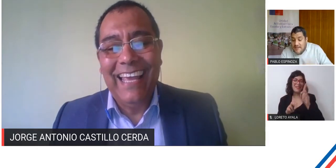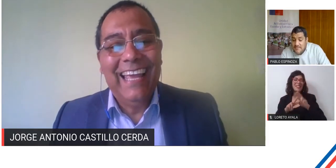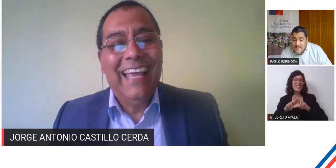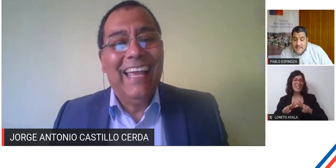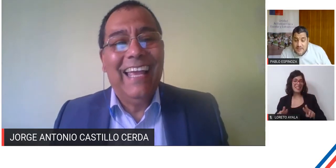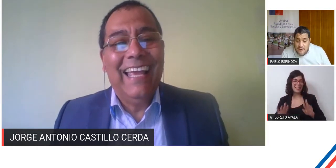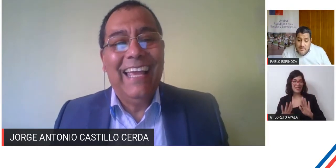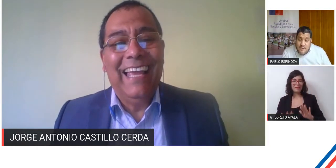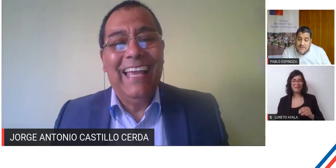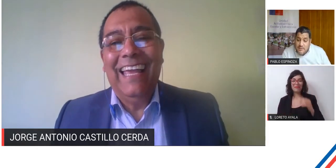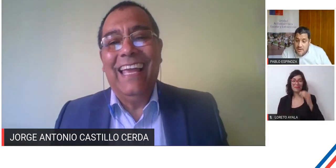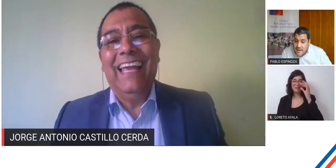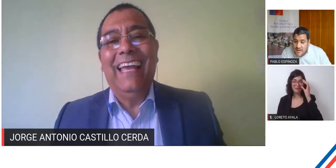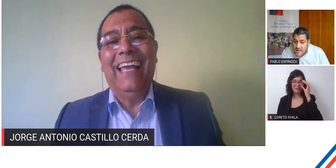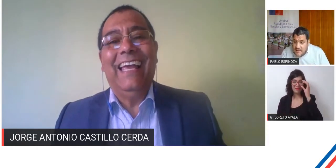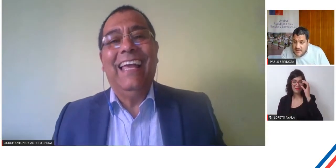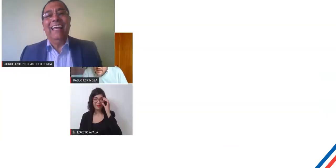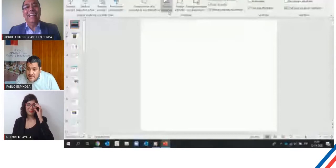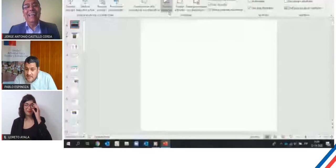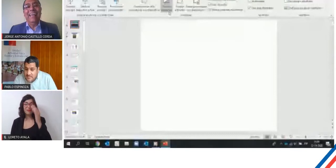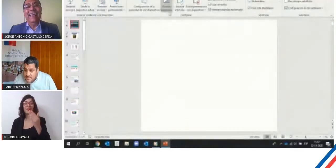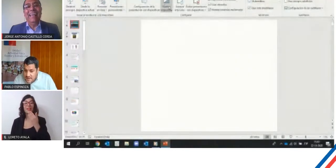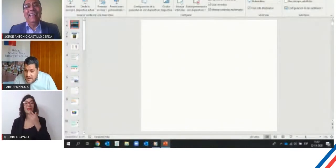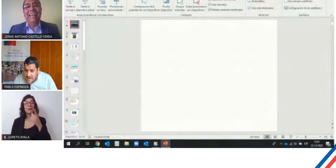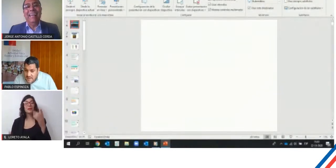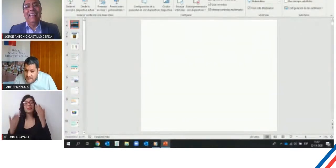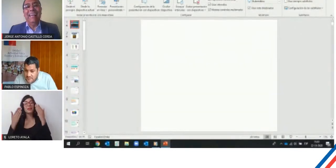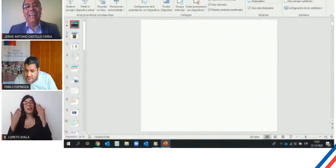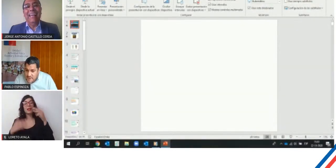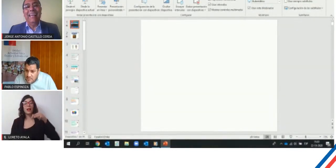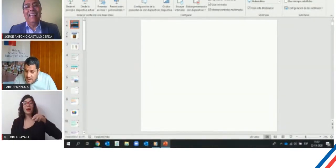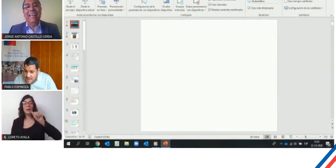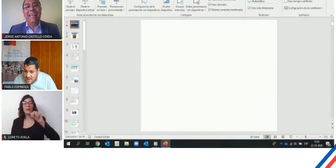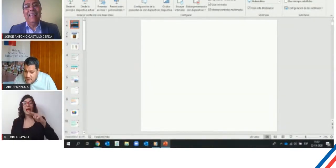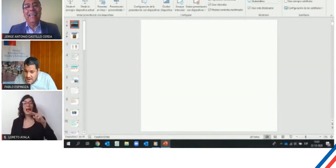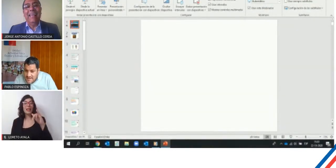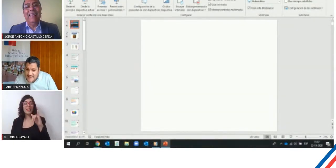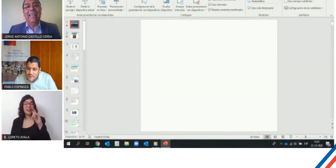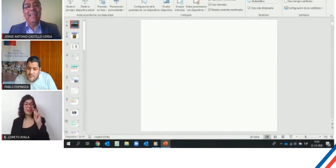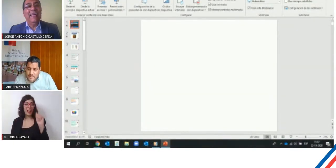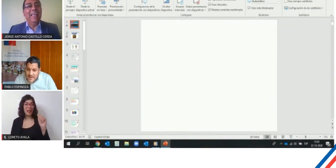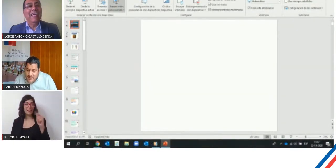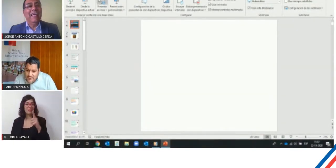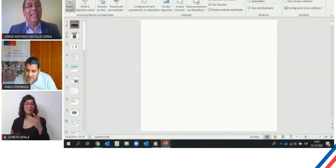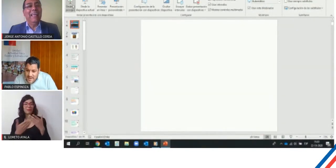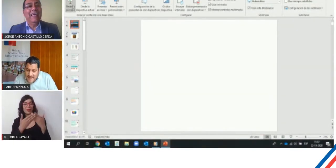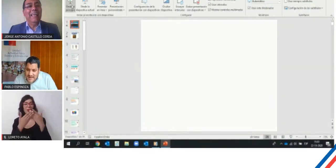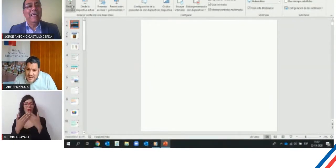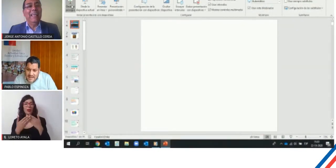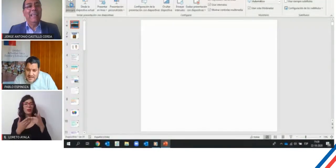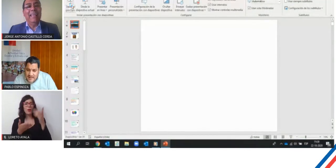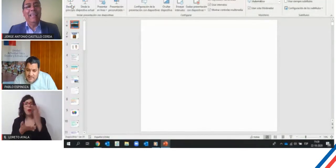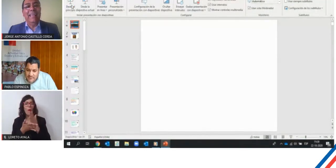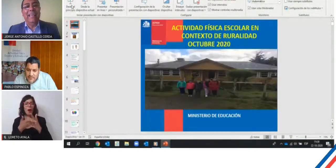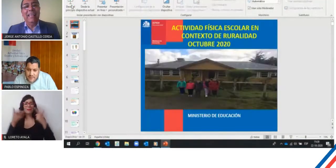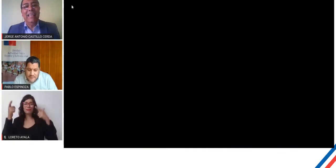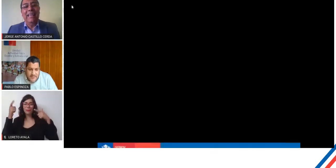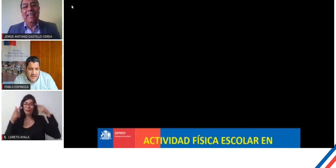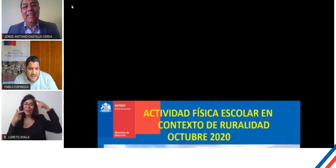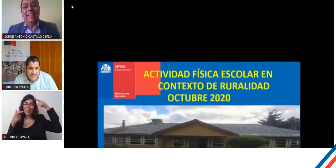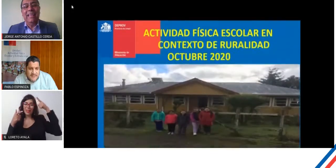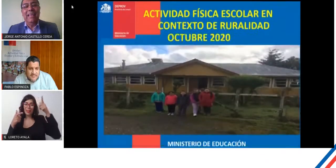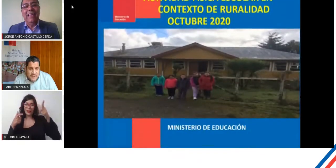Bueno, pero mientras tanto vamos a saludar a Marita de Punta Arenas, que es profesora rural de la Escuela de Cerro Sombrero en Isla de Tierra del